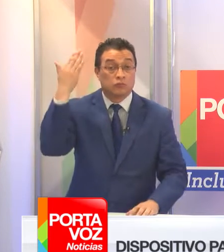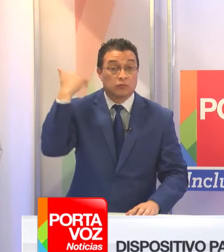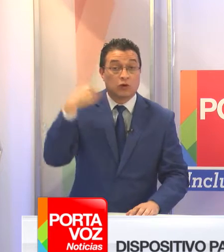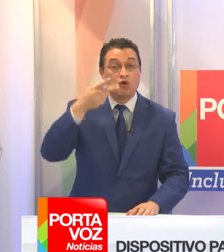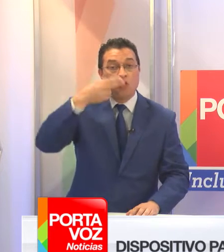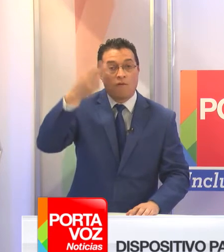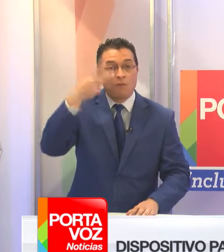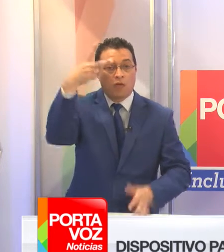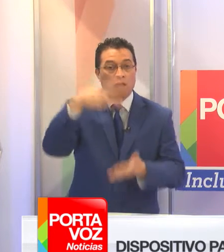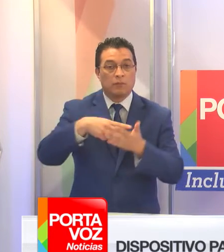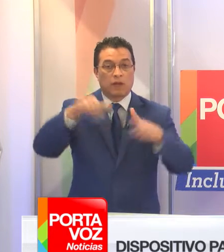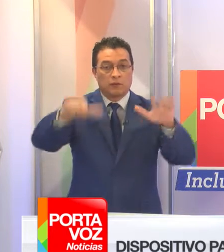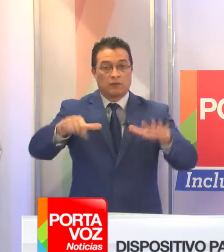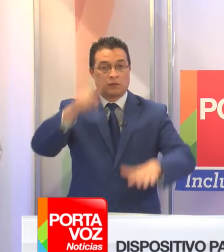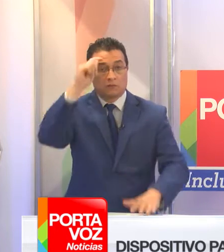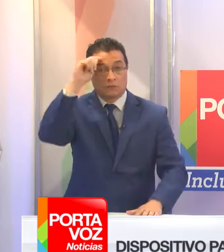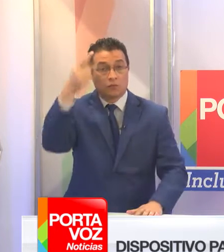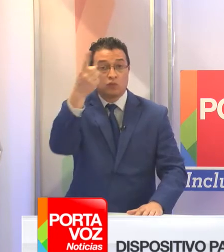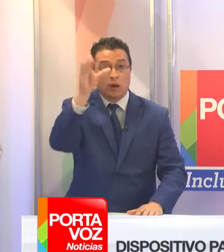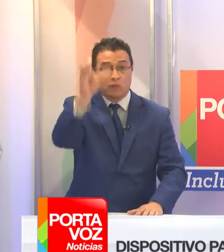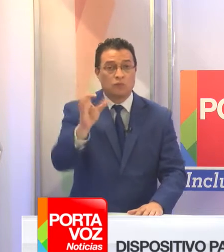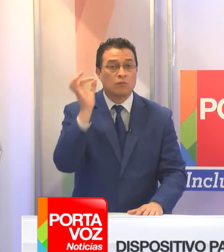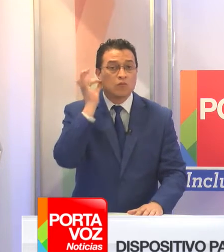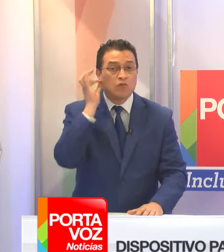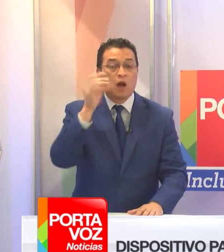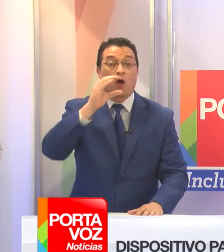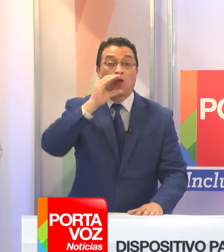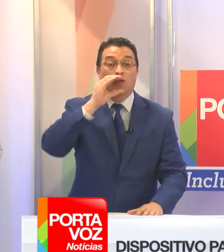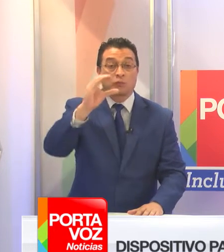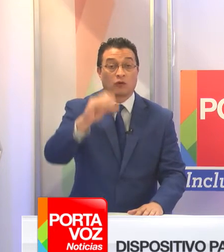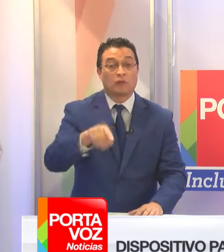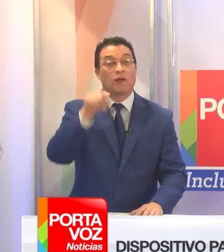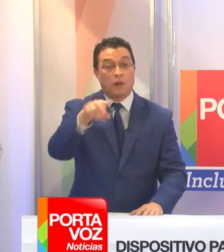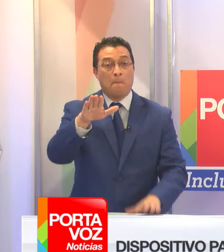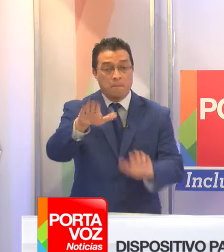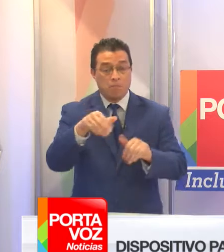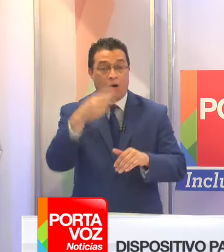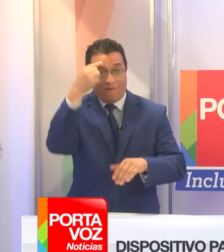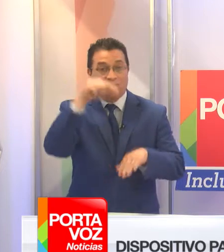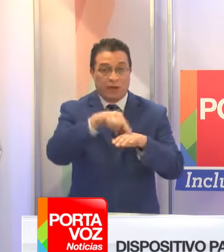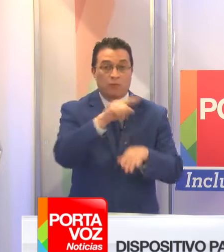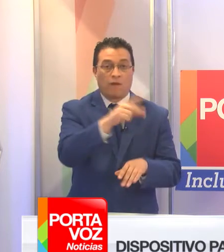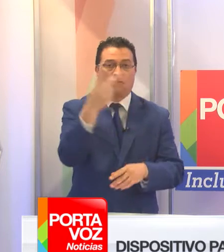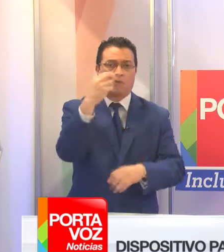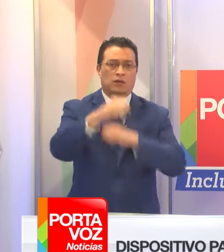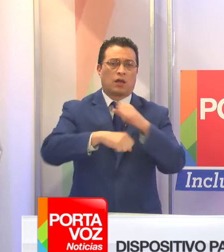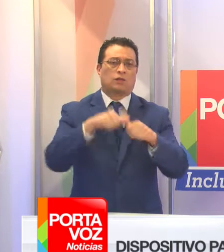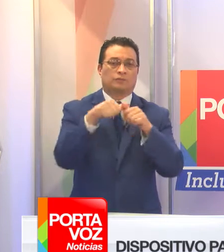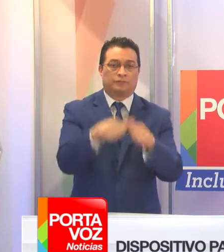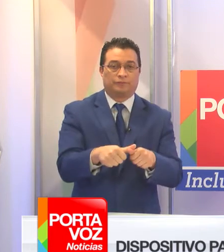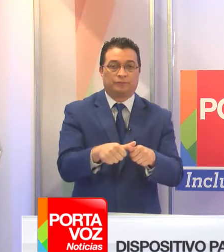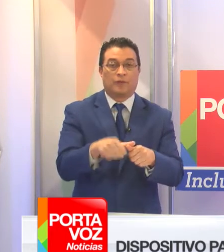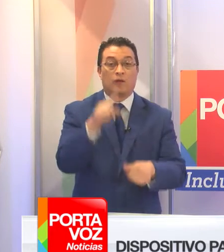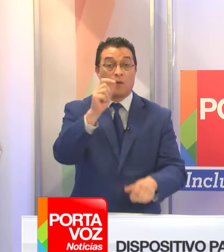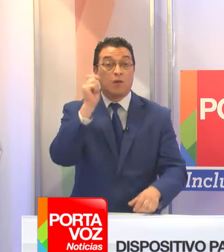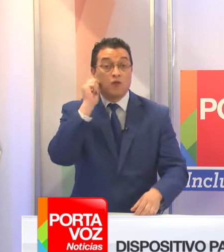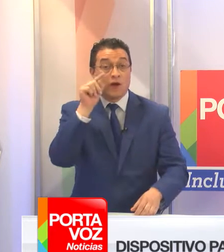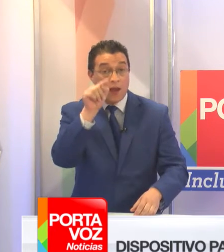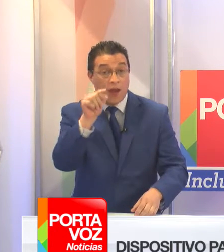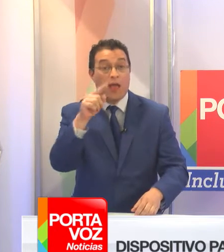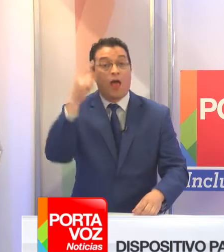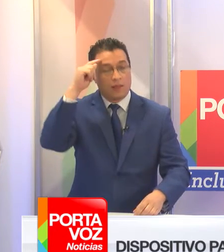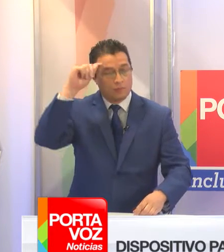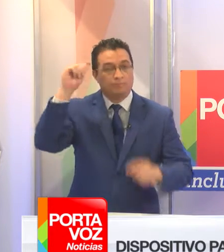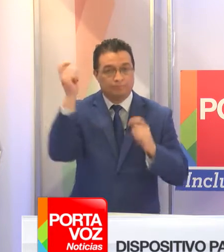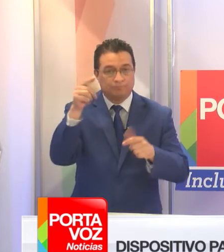2016. Fue creado por una penquista que tiene esta misma enfermedad hace 20 años. Patricia García diseñó este aparato